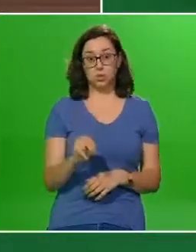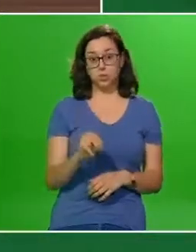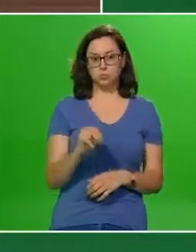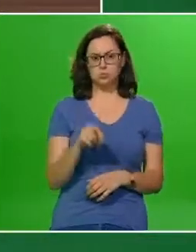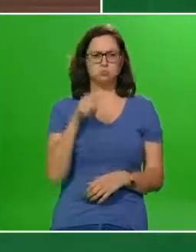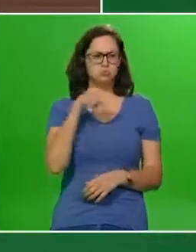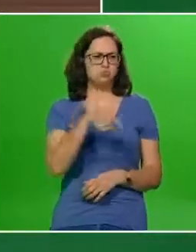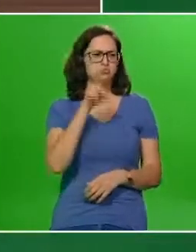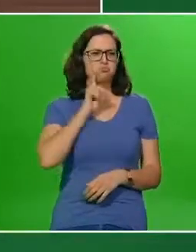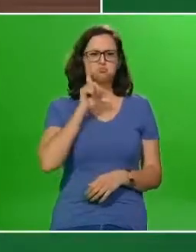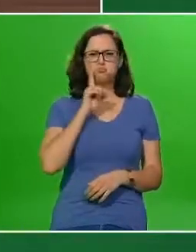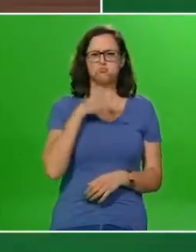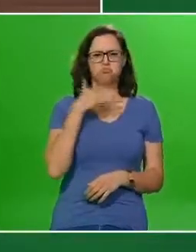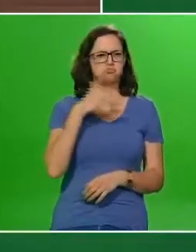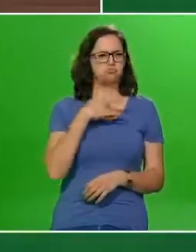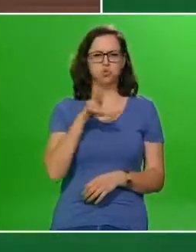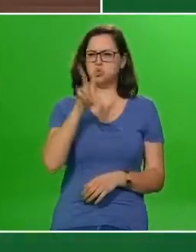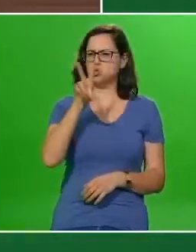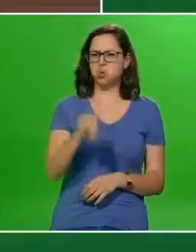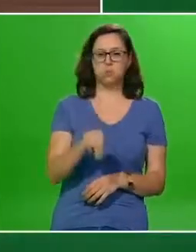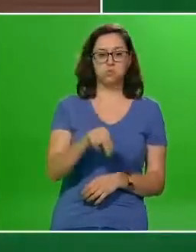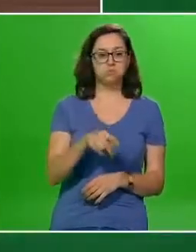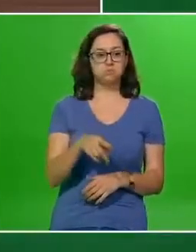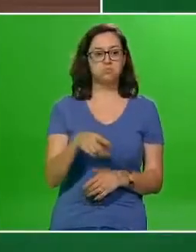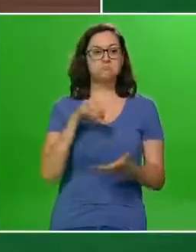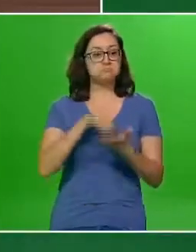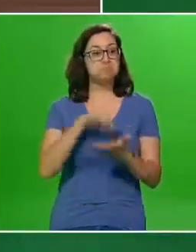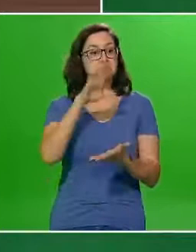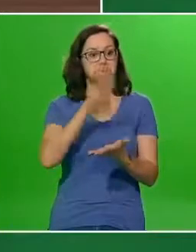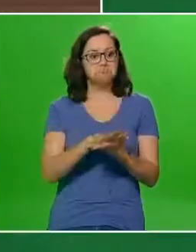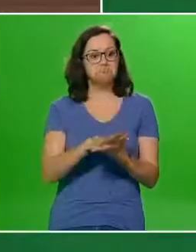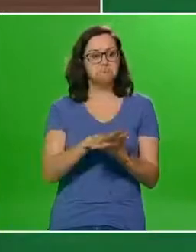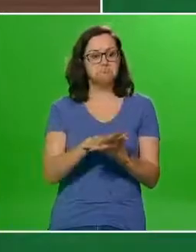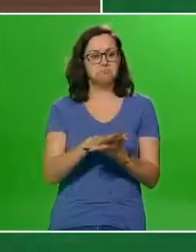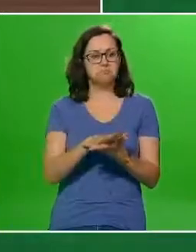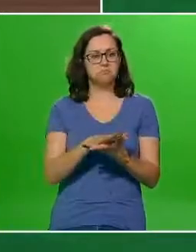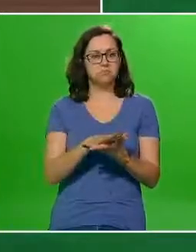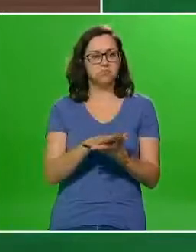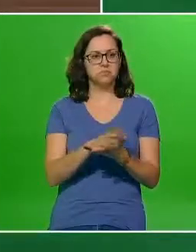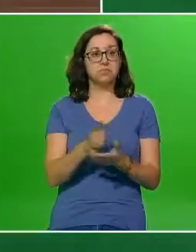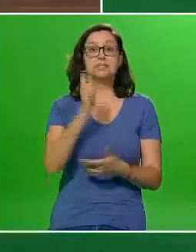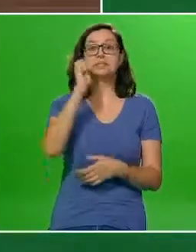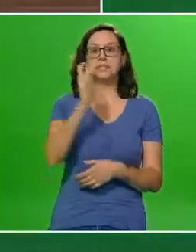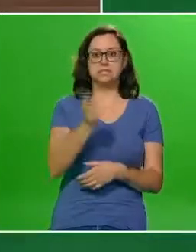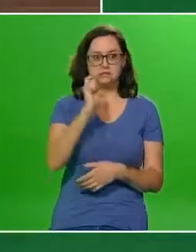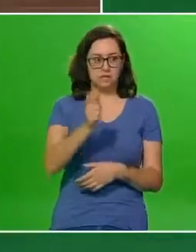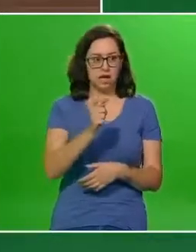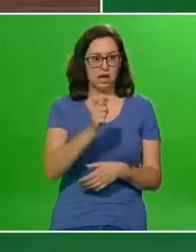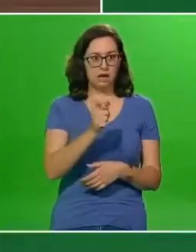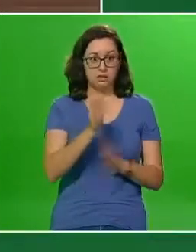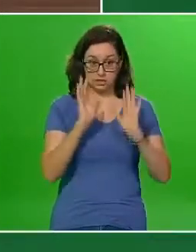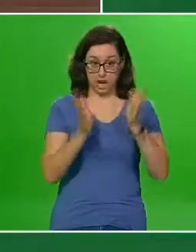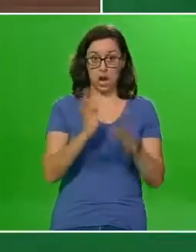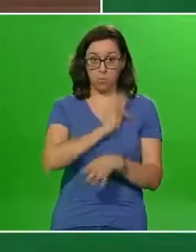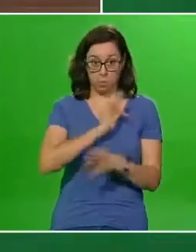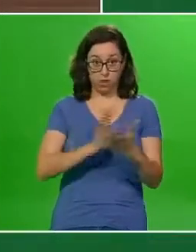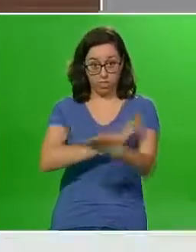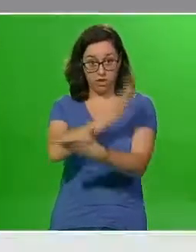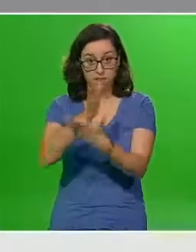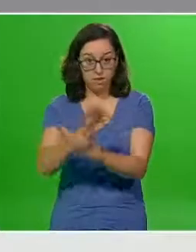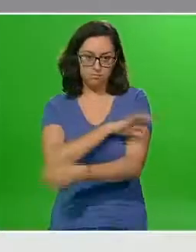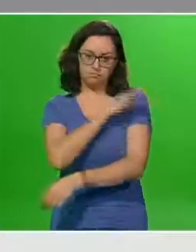está embarazada, de todos modos queda registrada. Esto no quiere decir que está convocada a